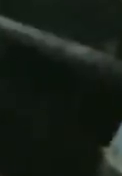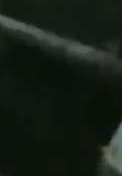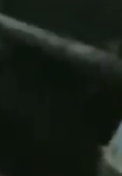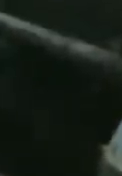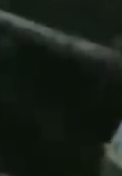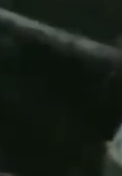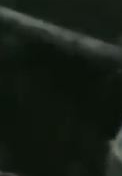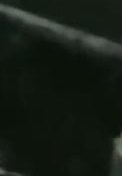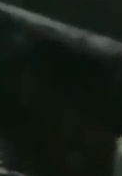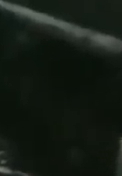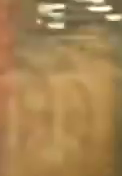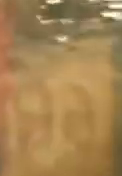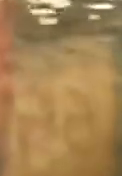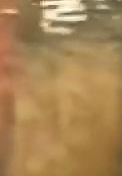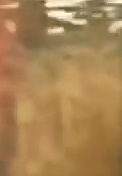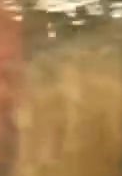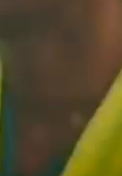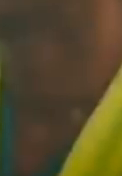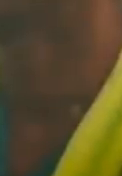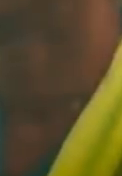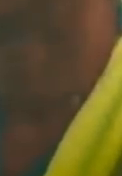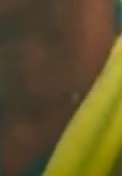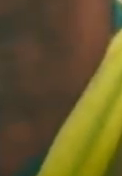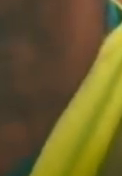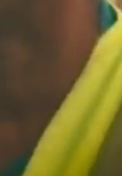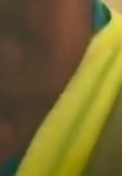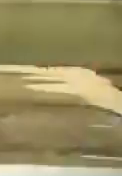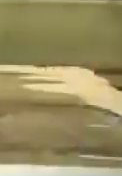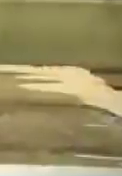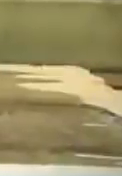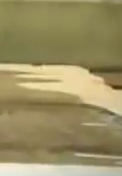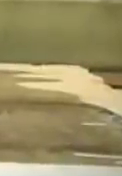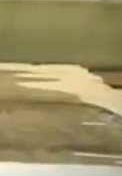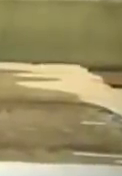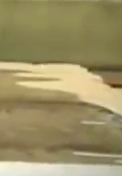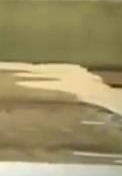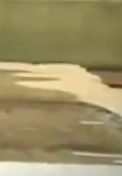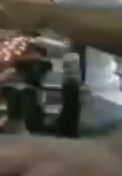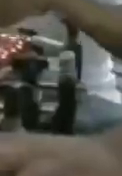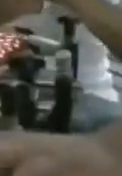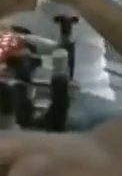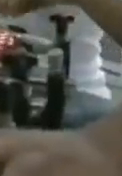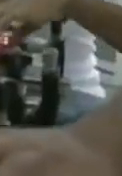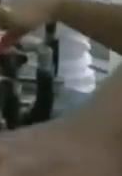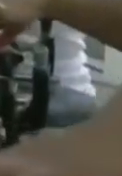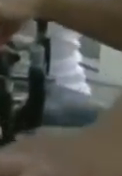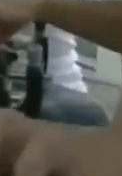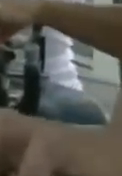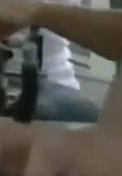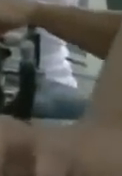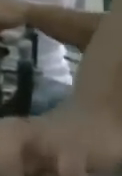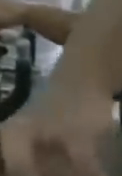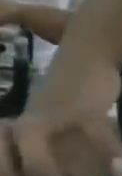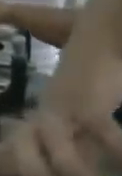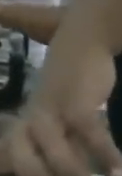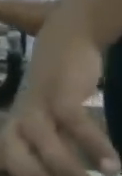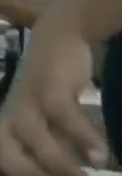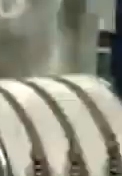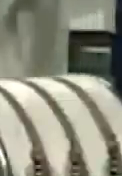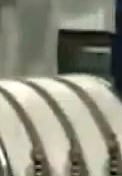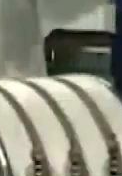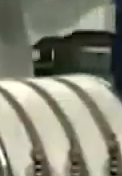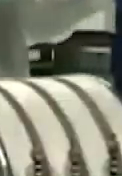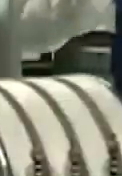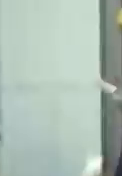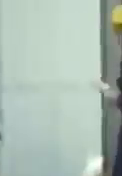obrera. Nosotros tenemos que seguir por esta senda, por este camino, construir una poderosa democracia obrera y